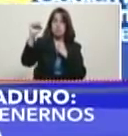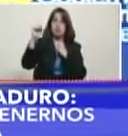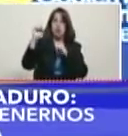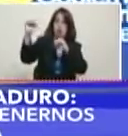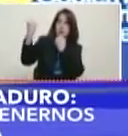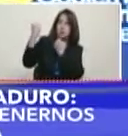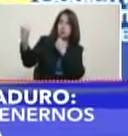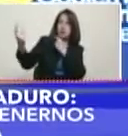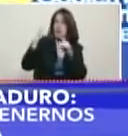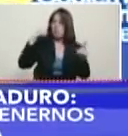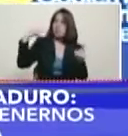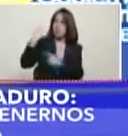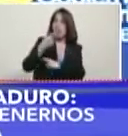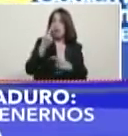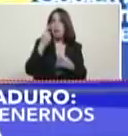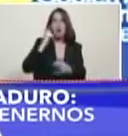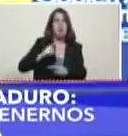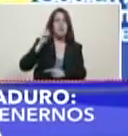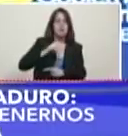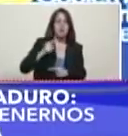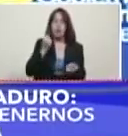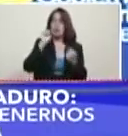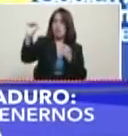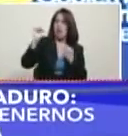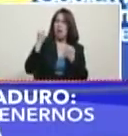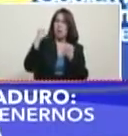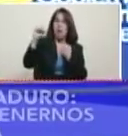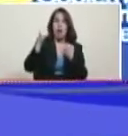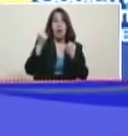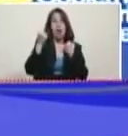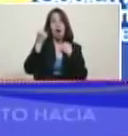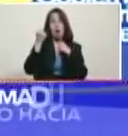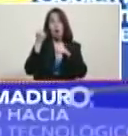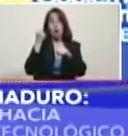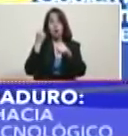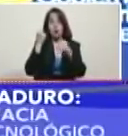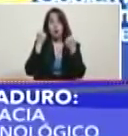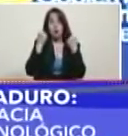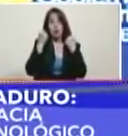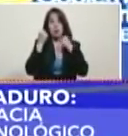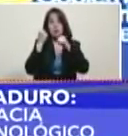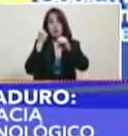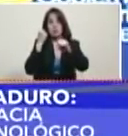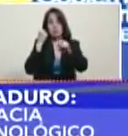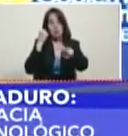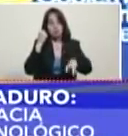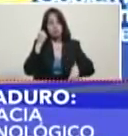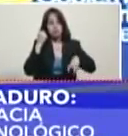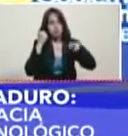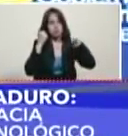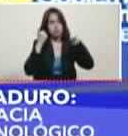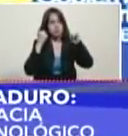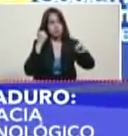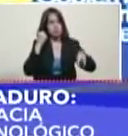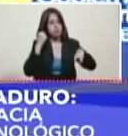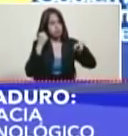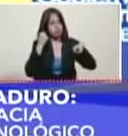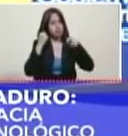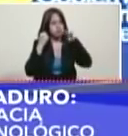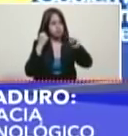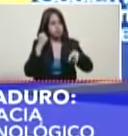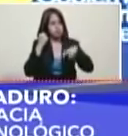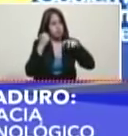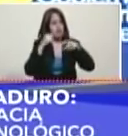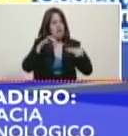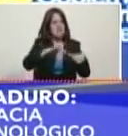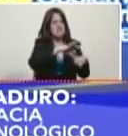las amenazas, de las mentiras. Y con la otra mano, surcar la tierra, sembrar,